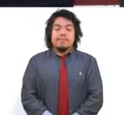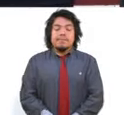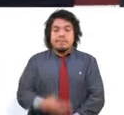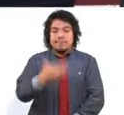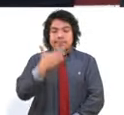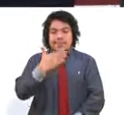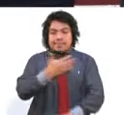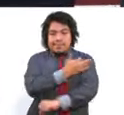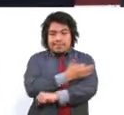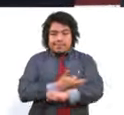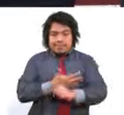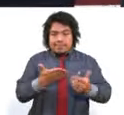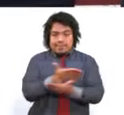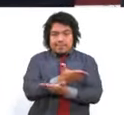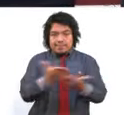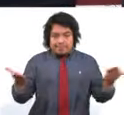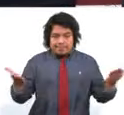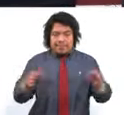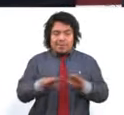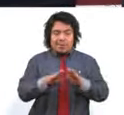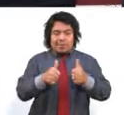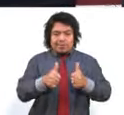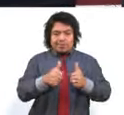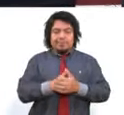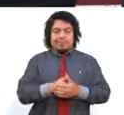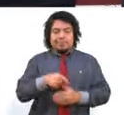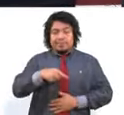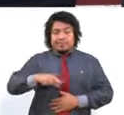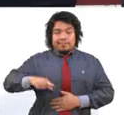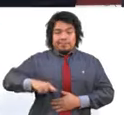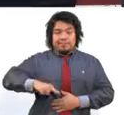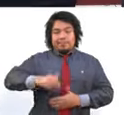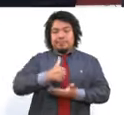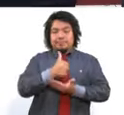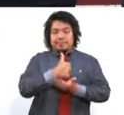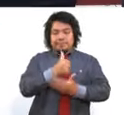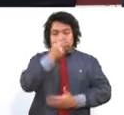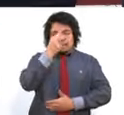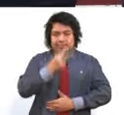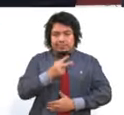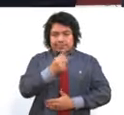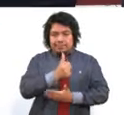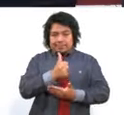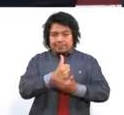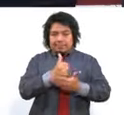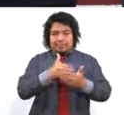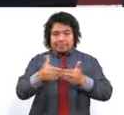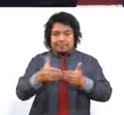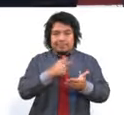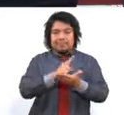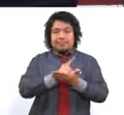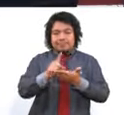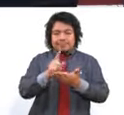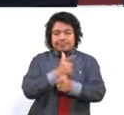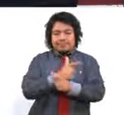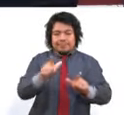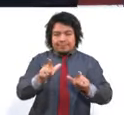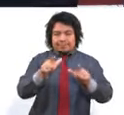Muy buenas tardes, tengan todas y todos ustedes. El Gobierno de la Ciudad de México, ciudad innovadora y de